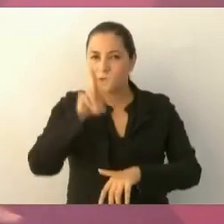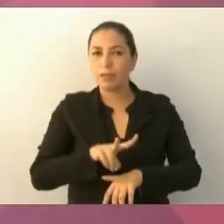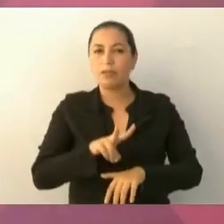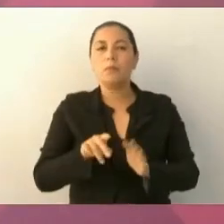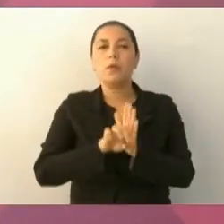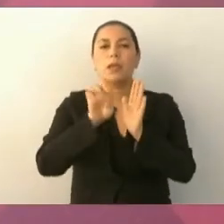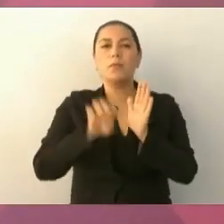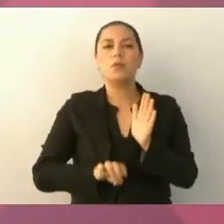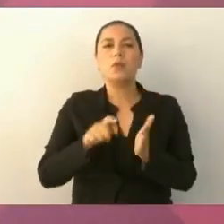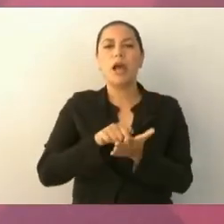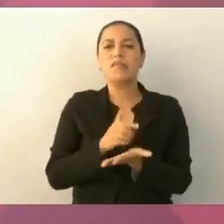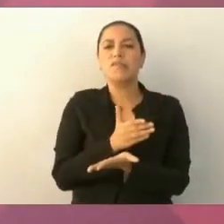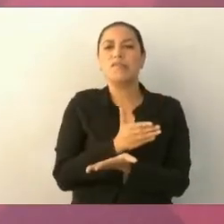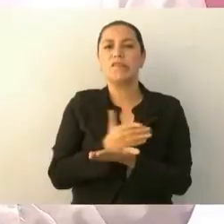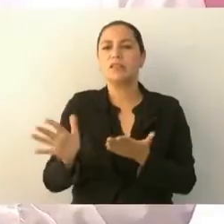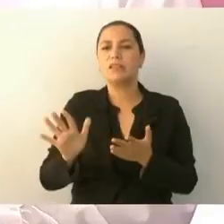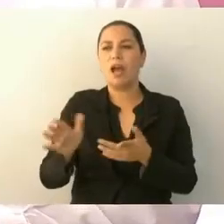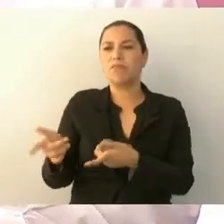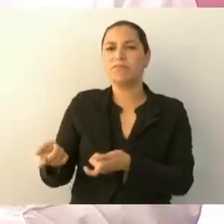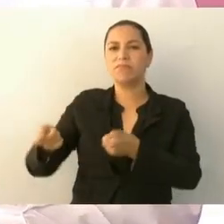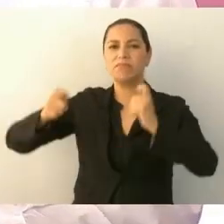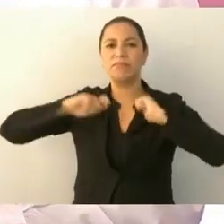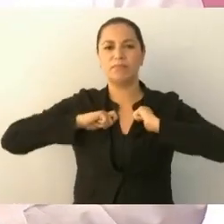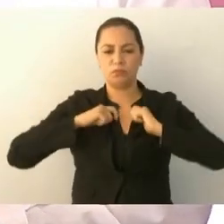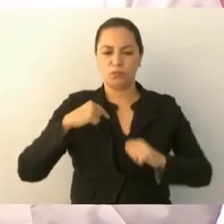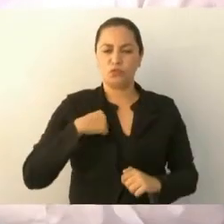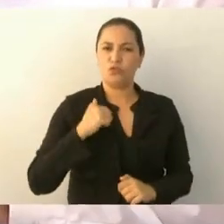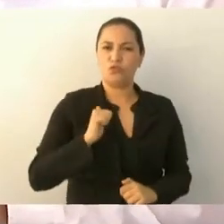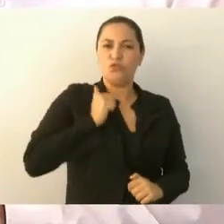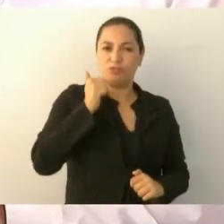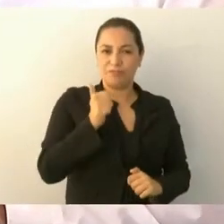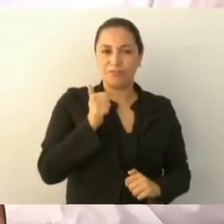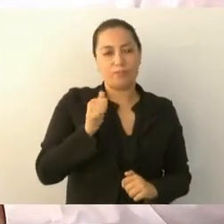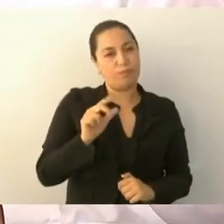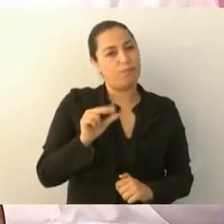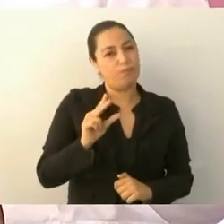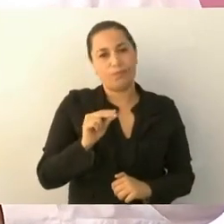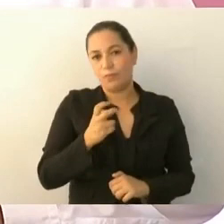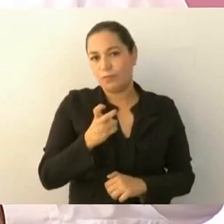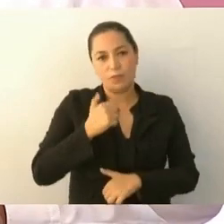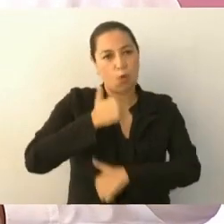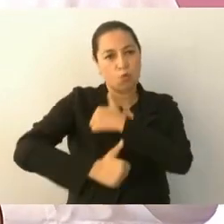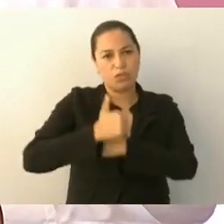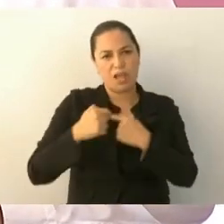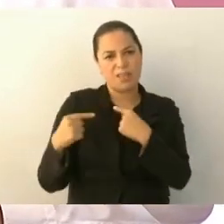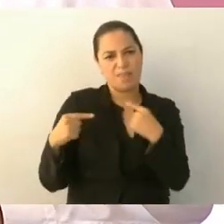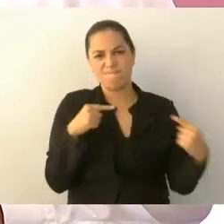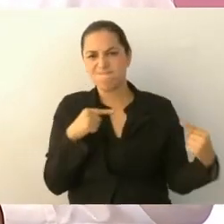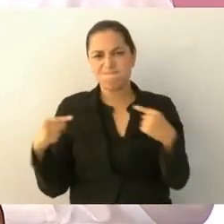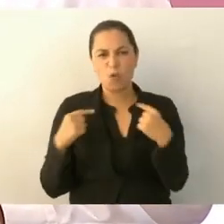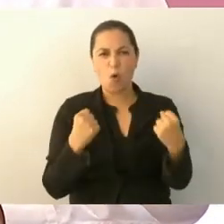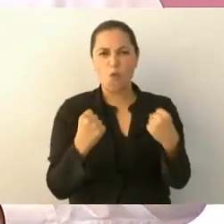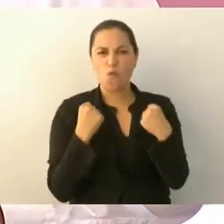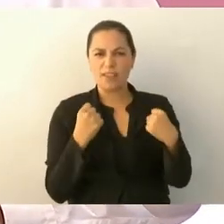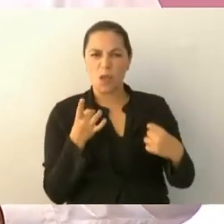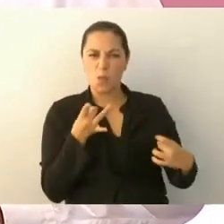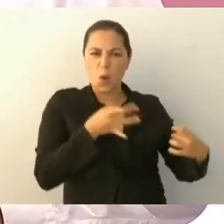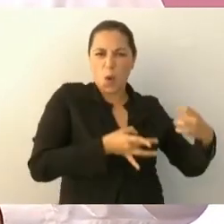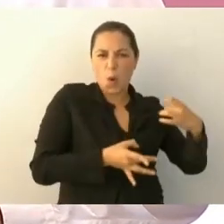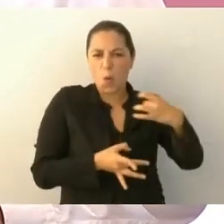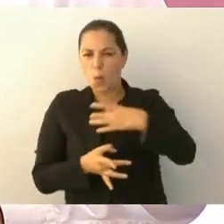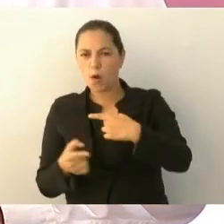quiero yo. No es la lucha del poder por el poder, la lucha por el